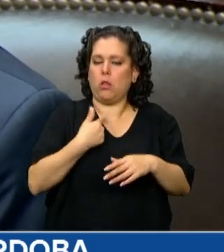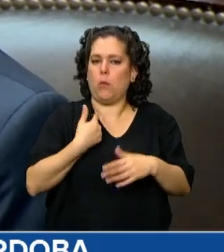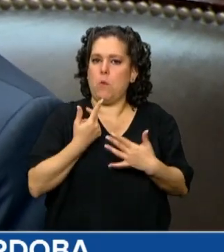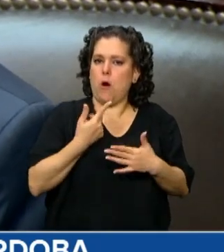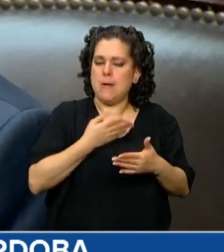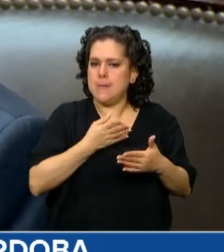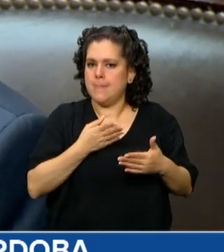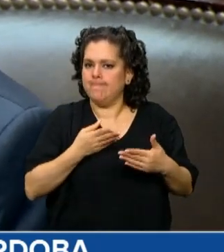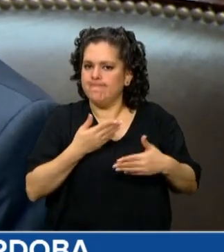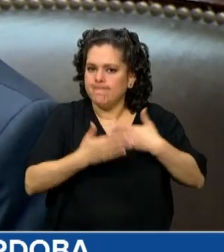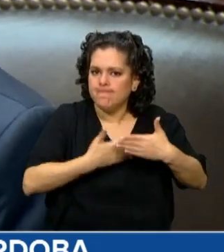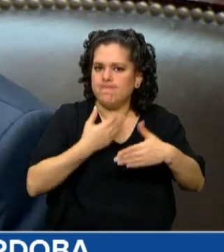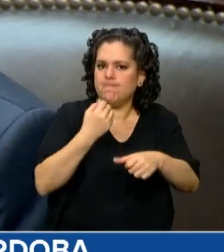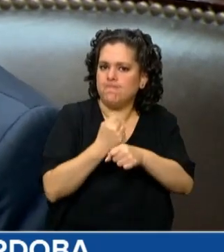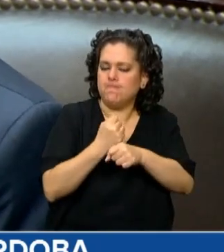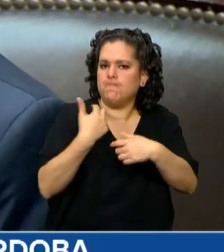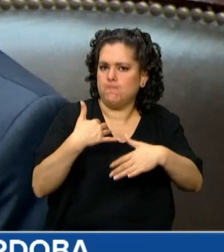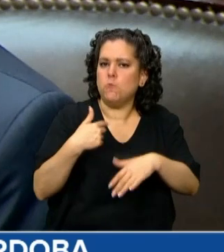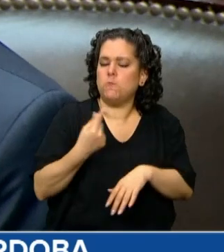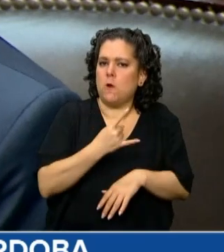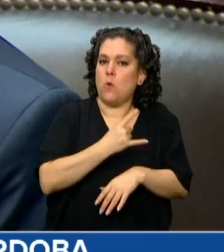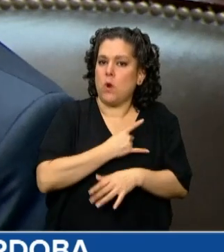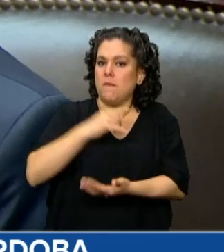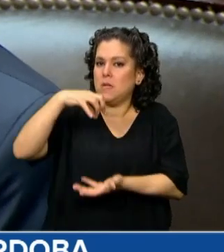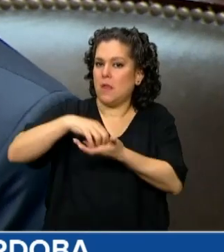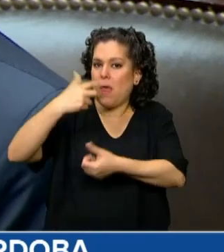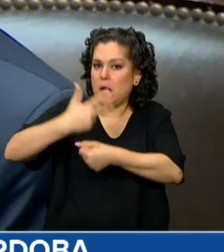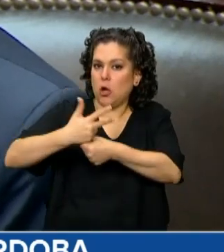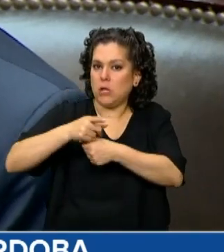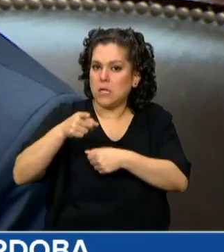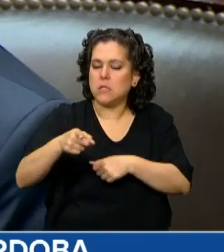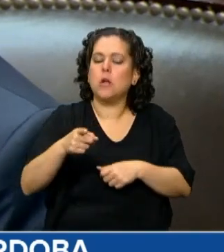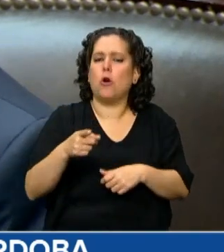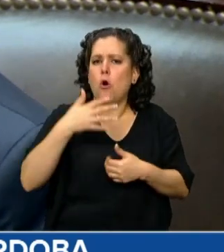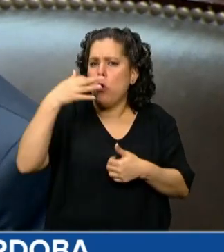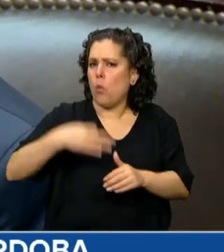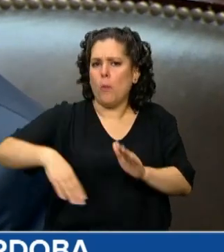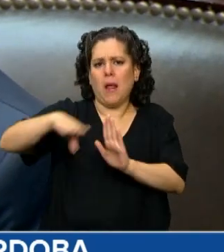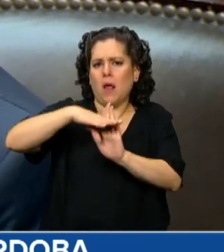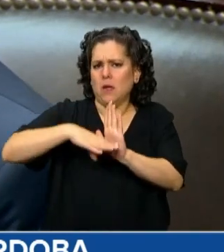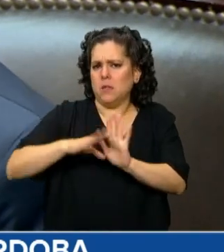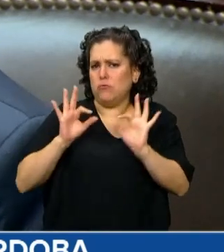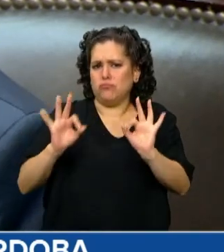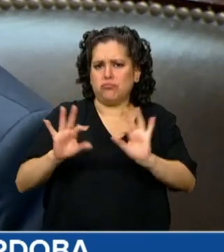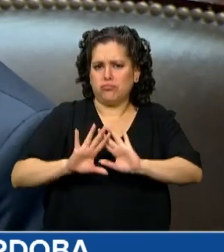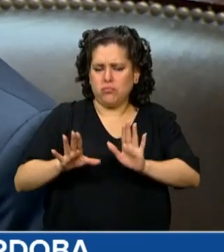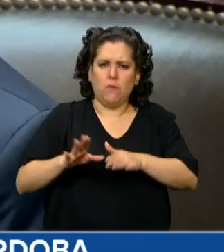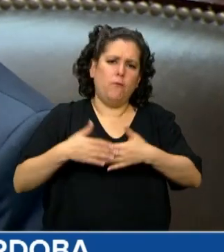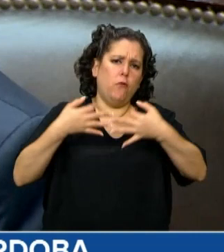desafío verdaderamente inmenso. La Universidad de Río Tercero, como bien se dijo, cumple todos los requisitos